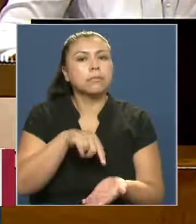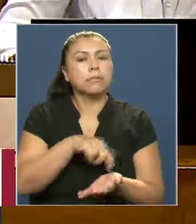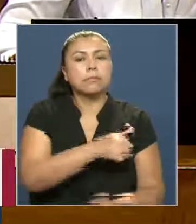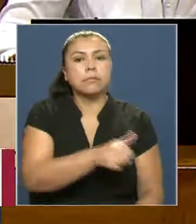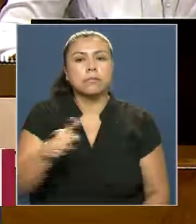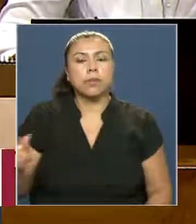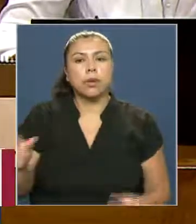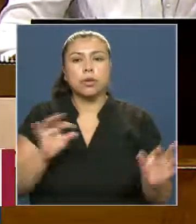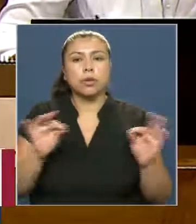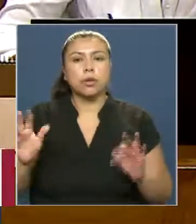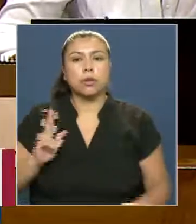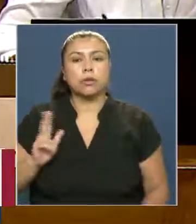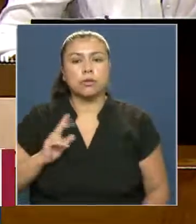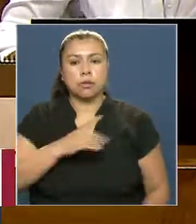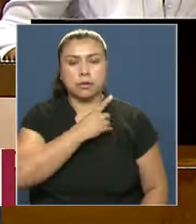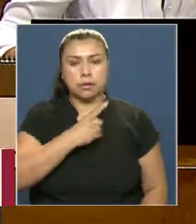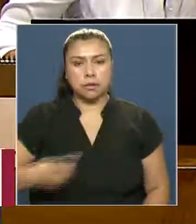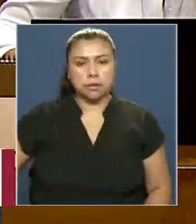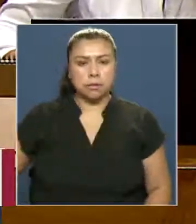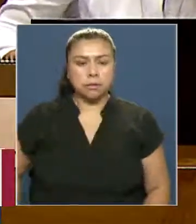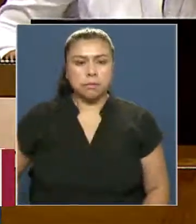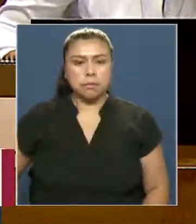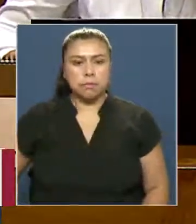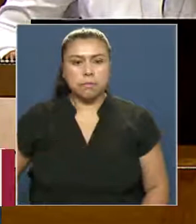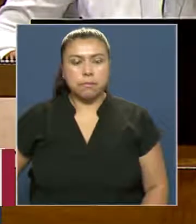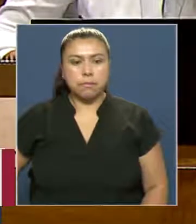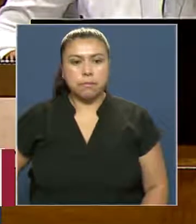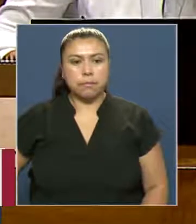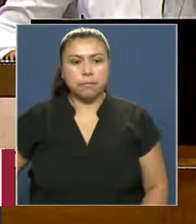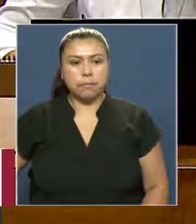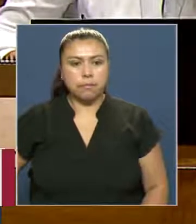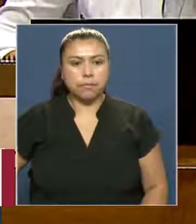todas las señoras y señores diputados.